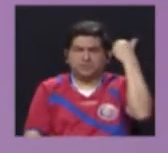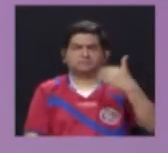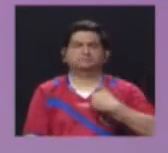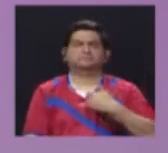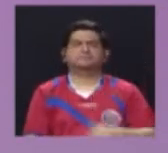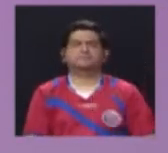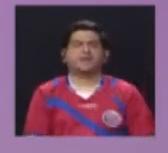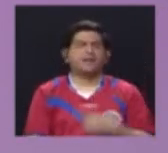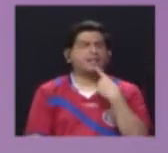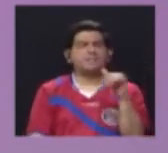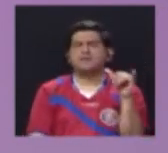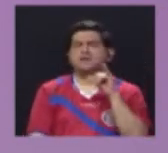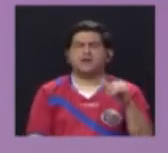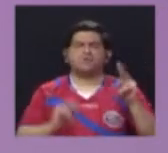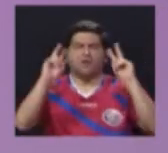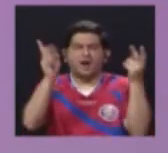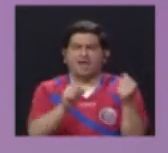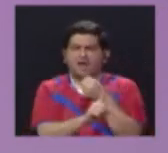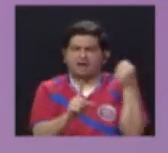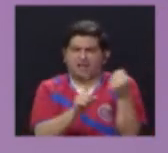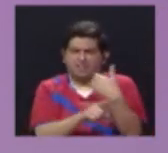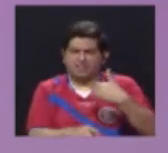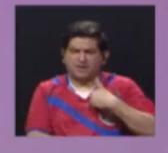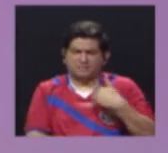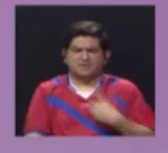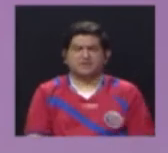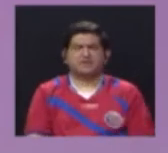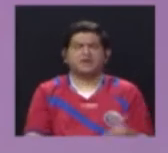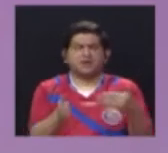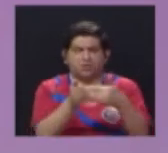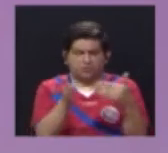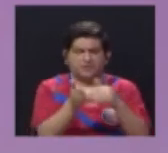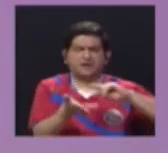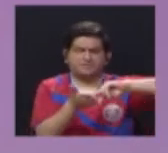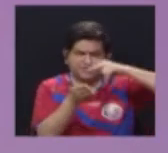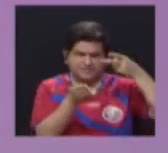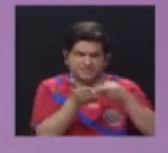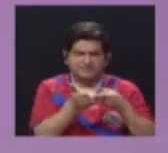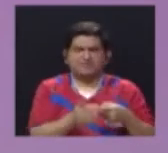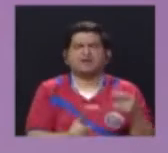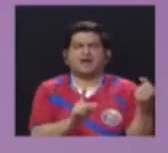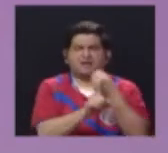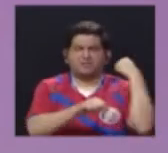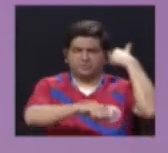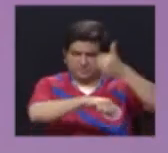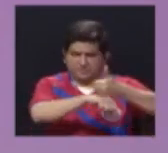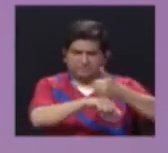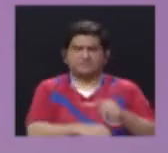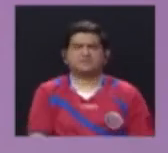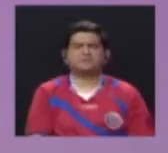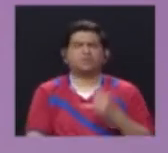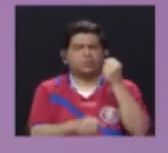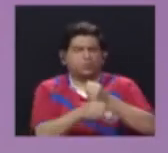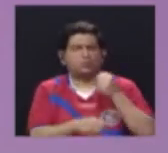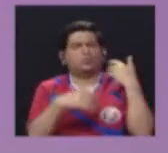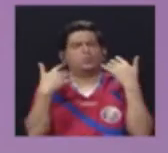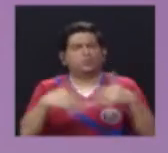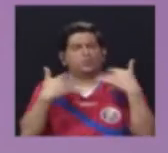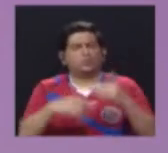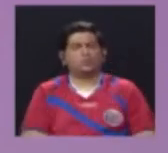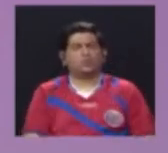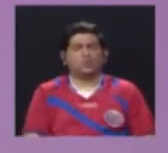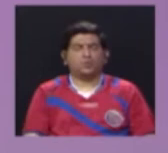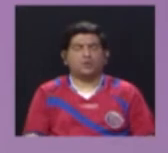te diría también que en el tema violencia tenemos que resignificar la violencia hemos trabajado muchísimo en la